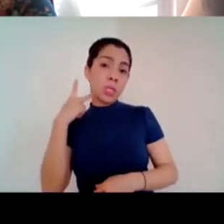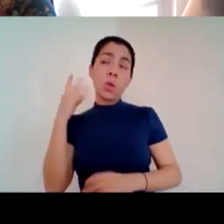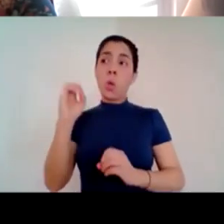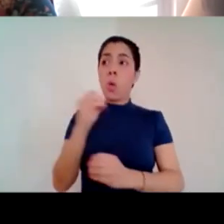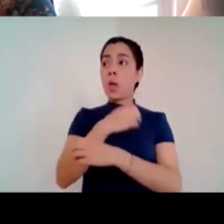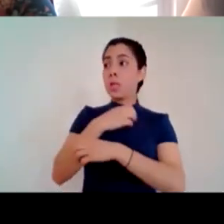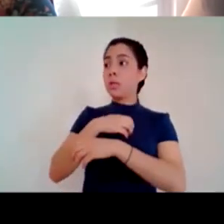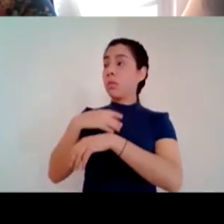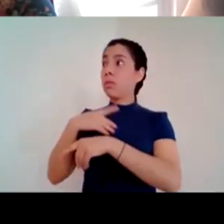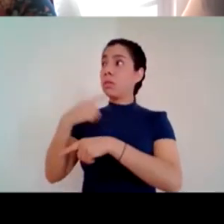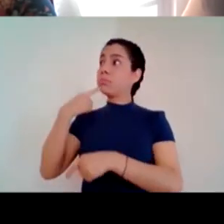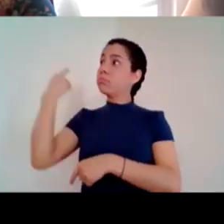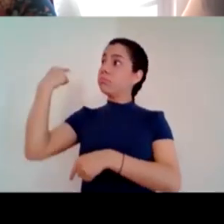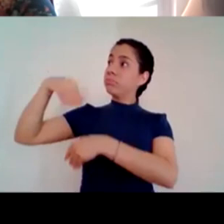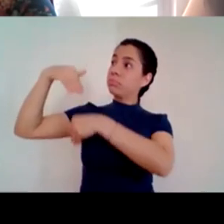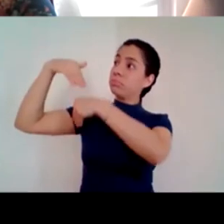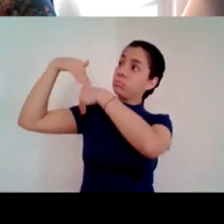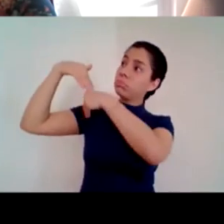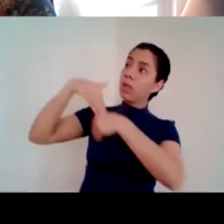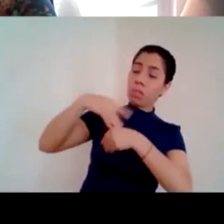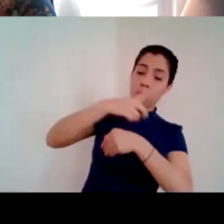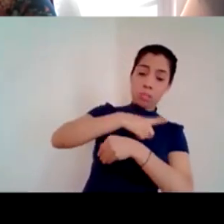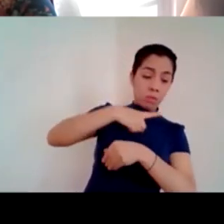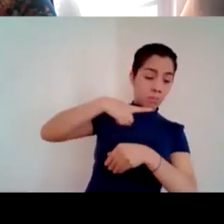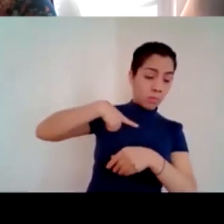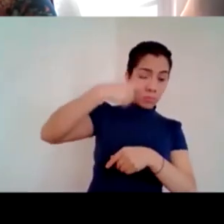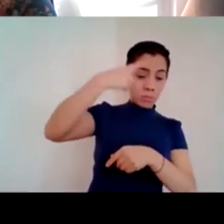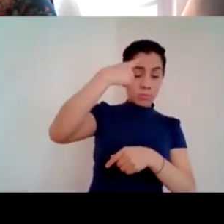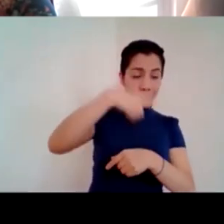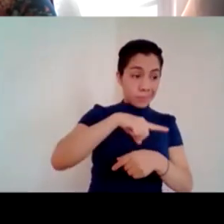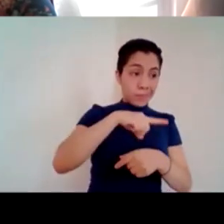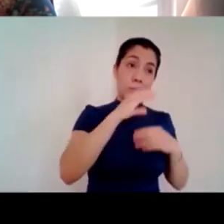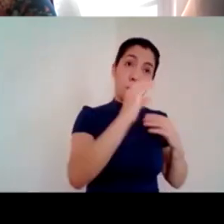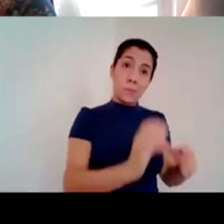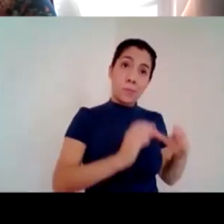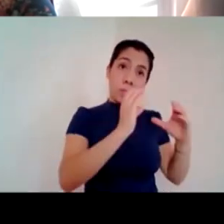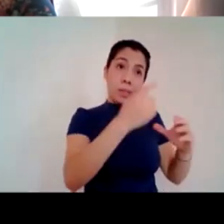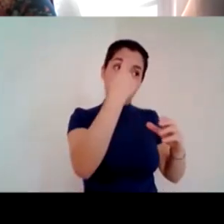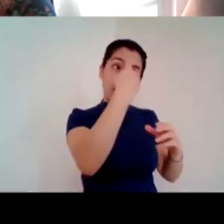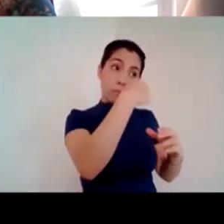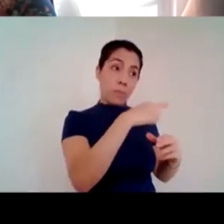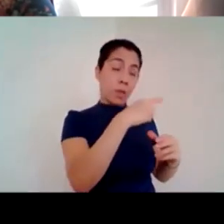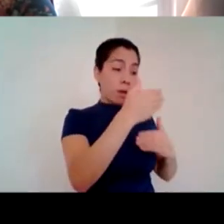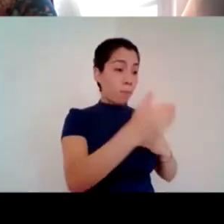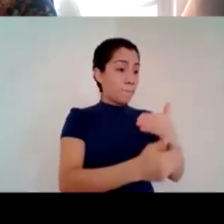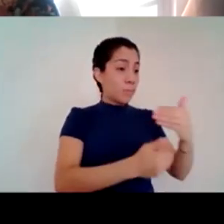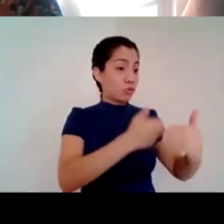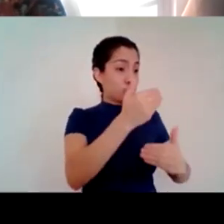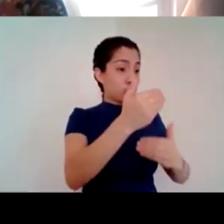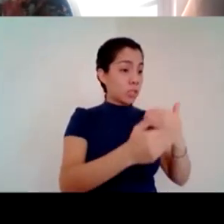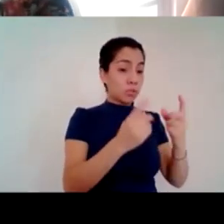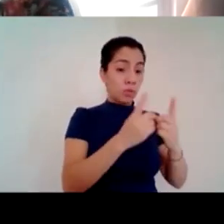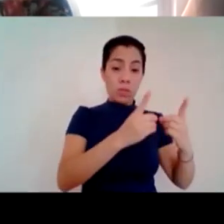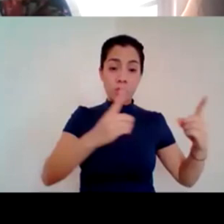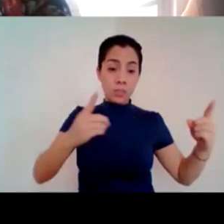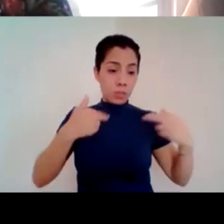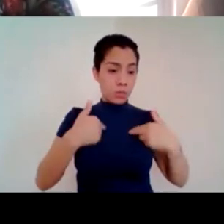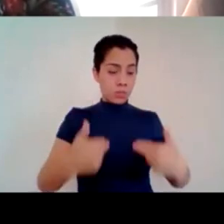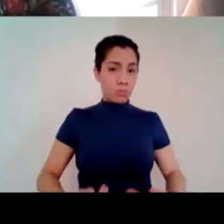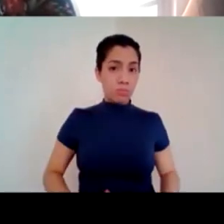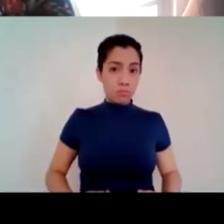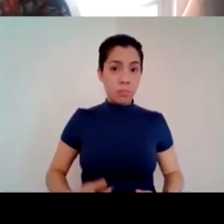cultivar como proceso para aprender la condición humana es un imperativo